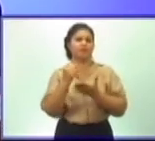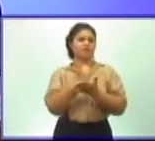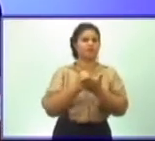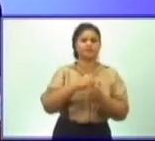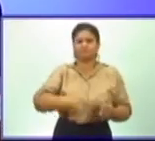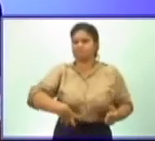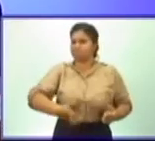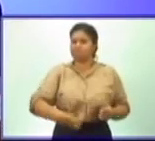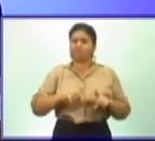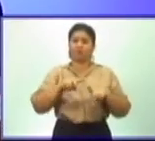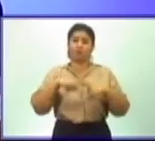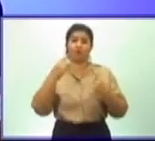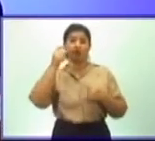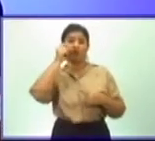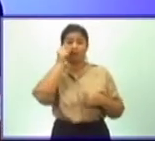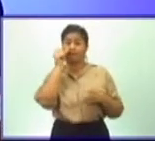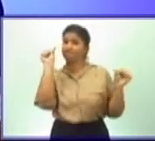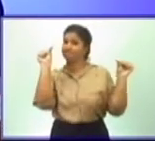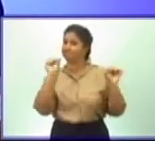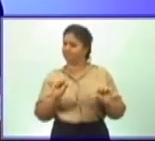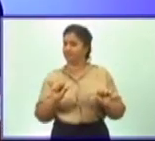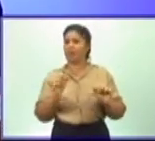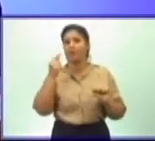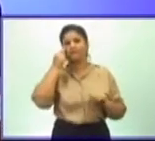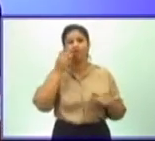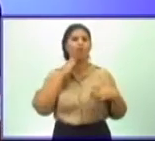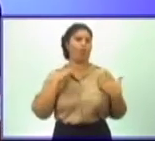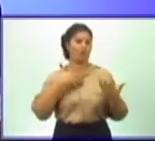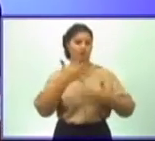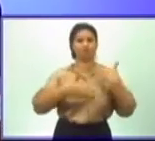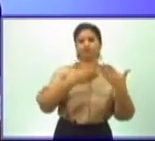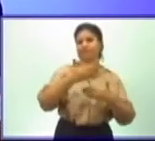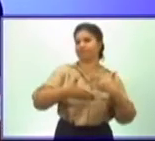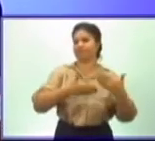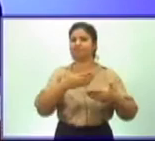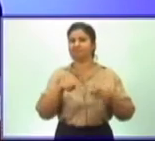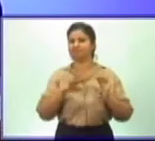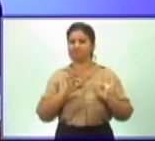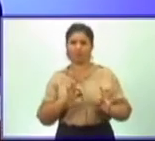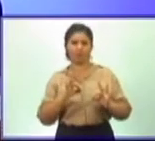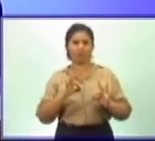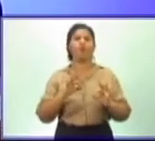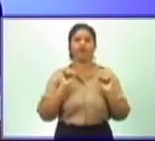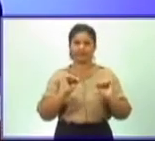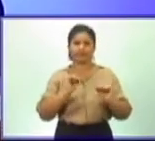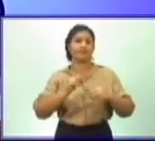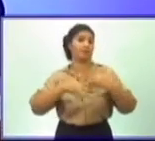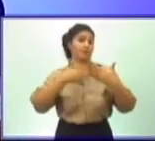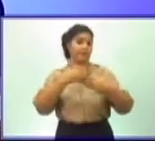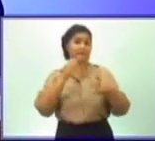cómo se estructura este desarrollo argumental que comienza con la